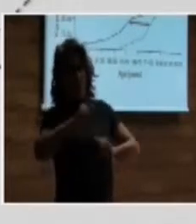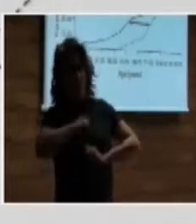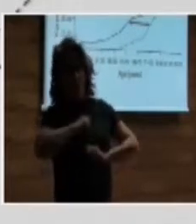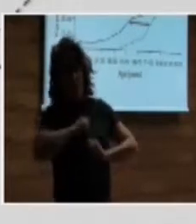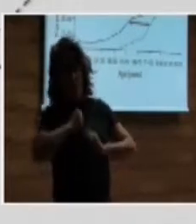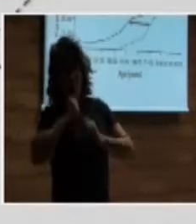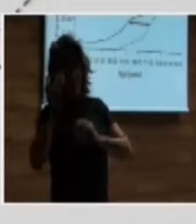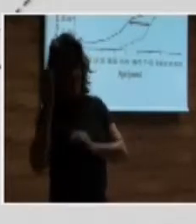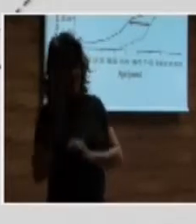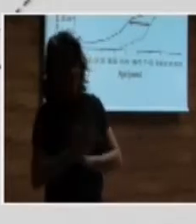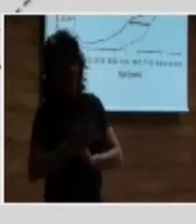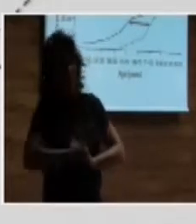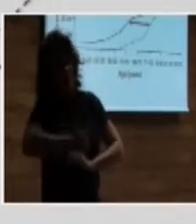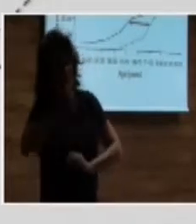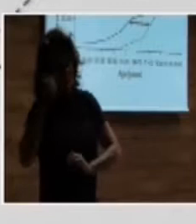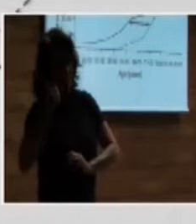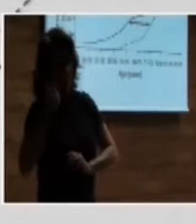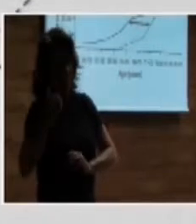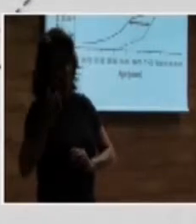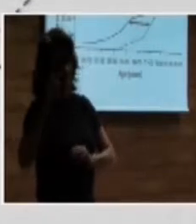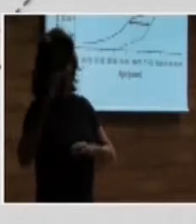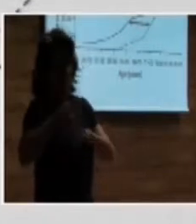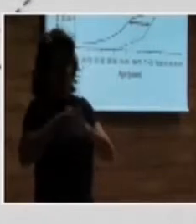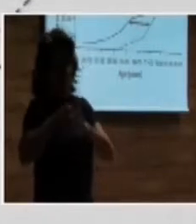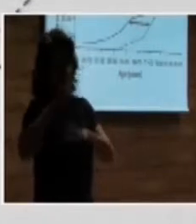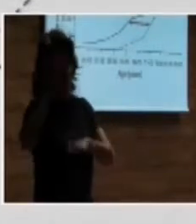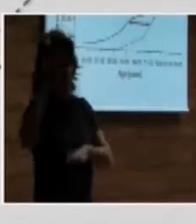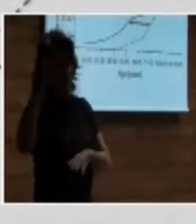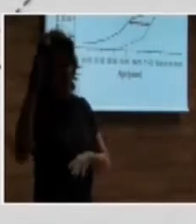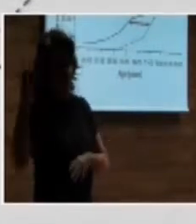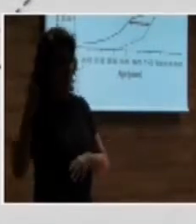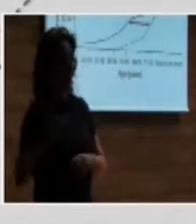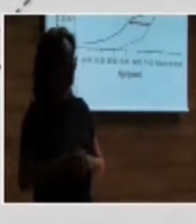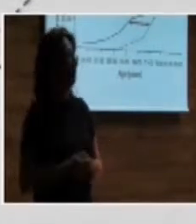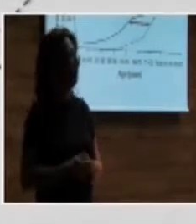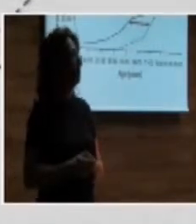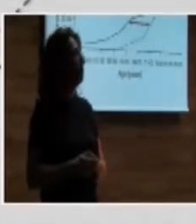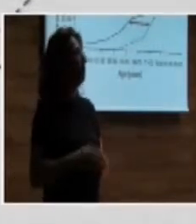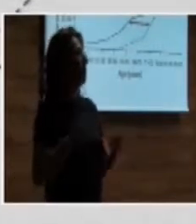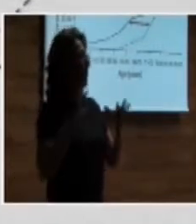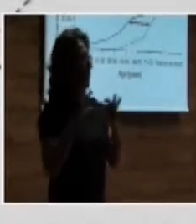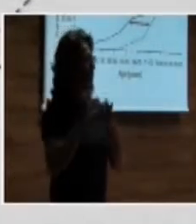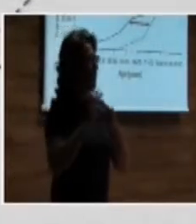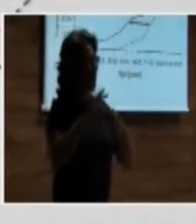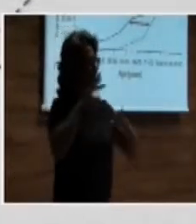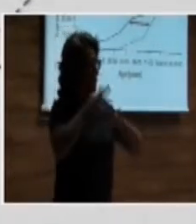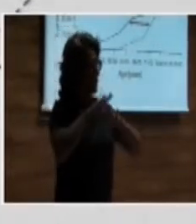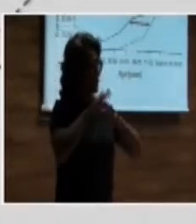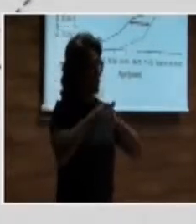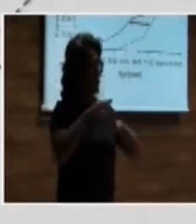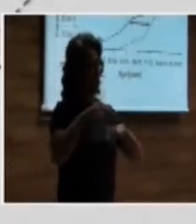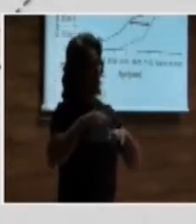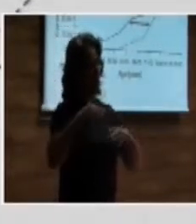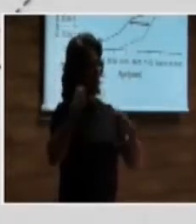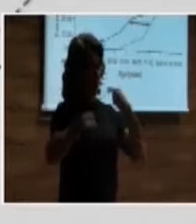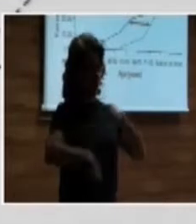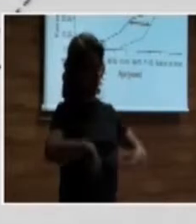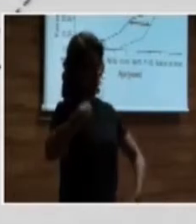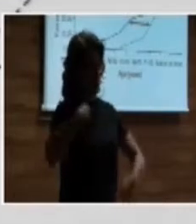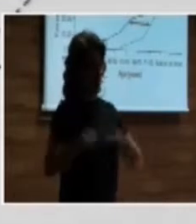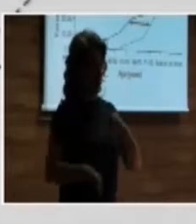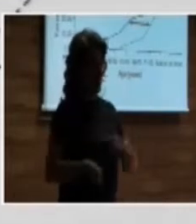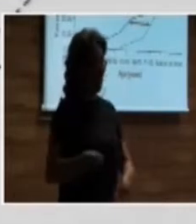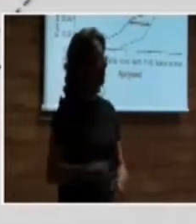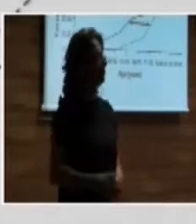Cerebrovasculares, y que, como dijimos, la enfermedad de Alzheimer a la enfermedad vascular es una de las causas más frecuentes de la enfermedad. Bueno, conclusión